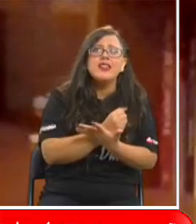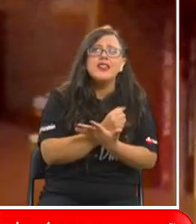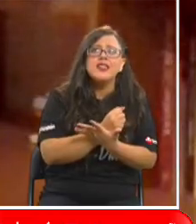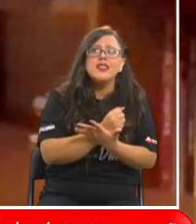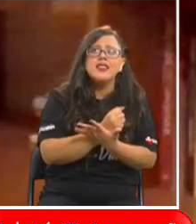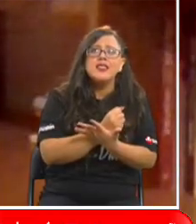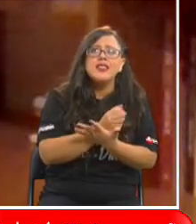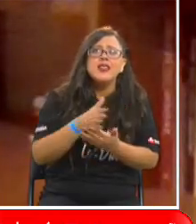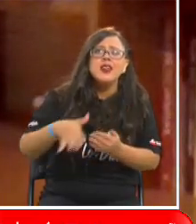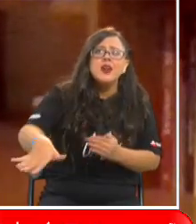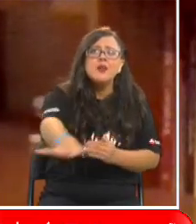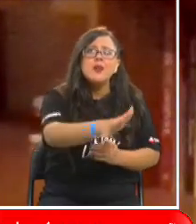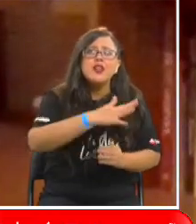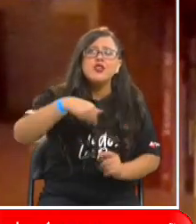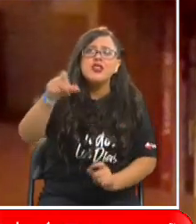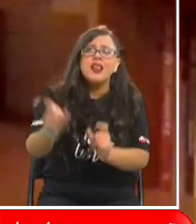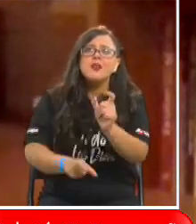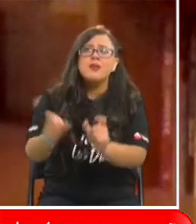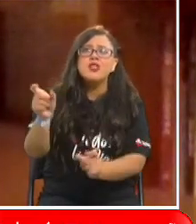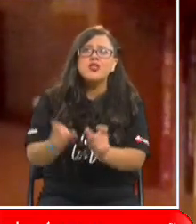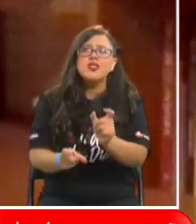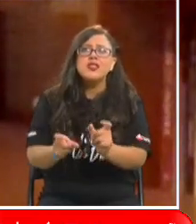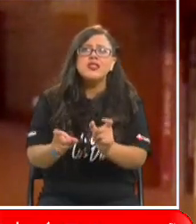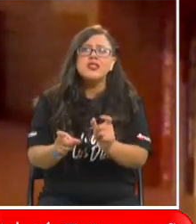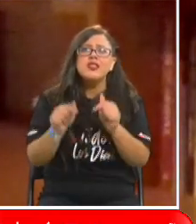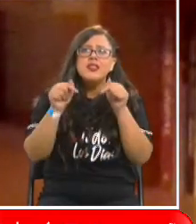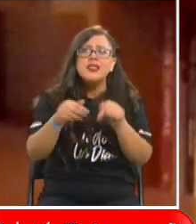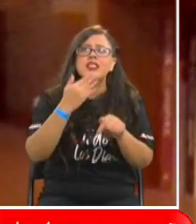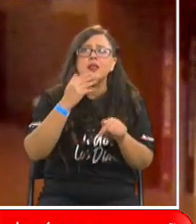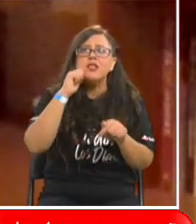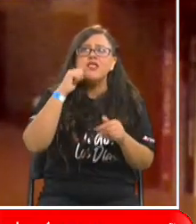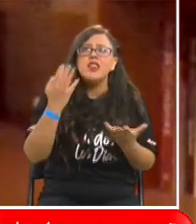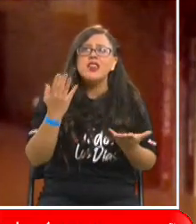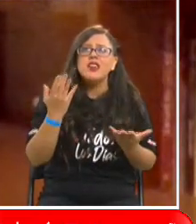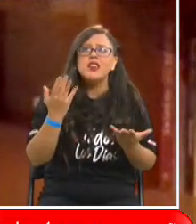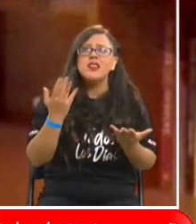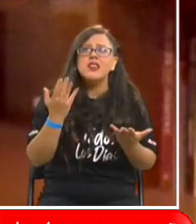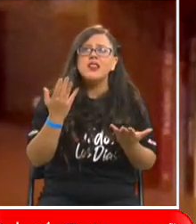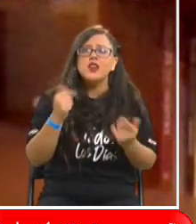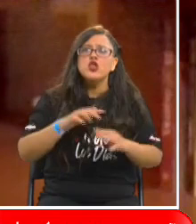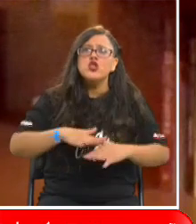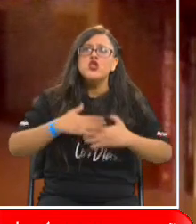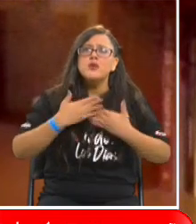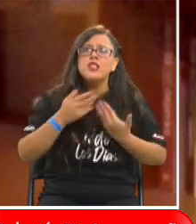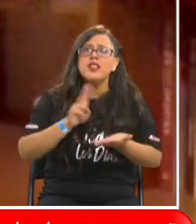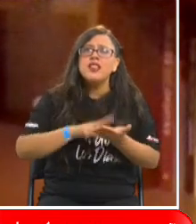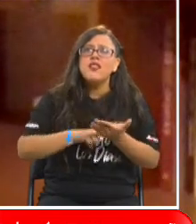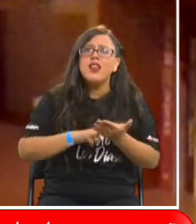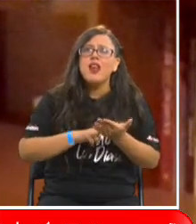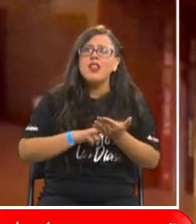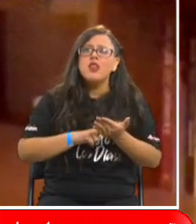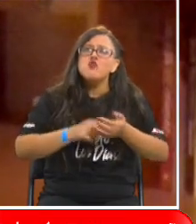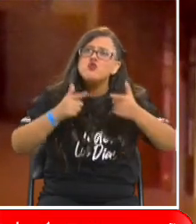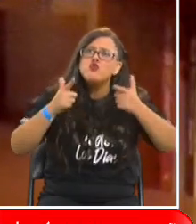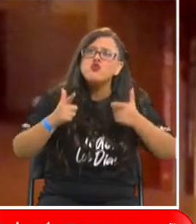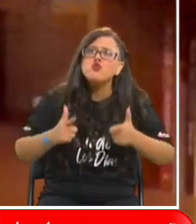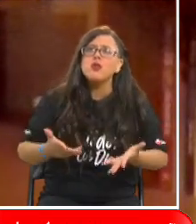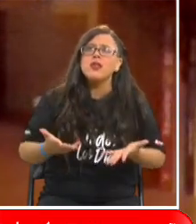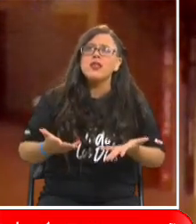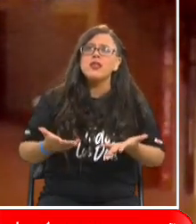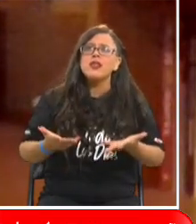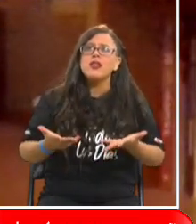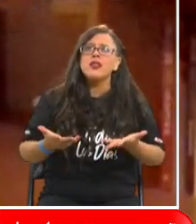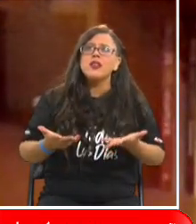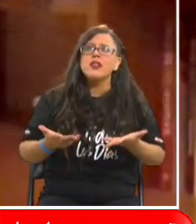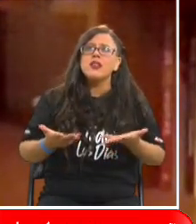para todas las personas que uno ve y hacer una diferencia. Y me siento una afortunada, como contaban,